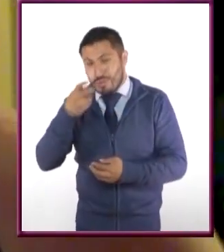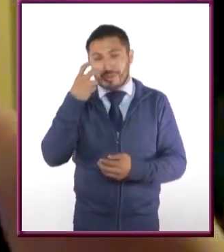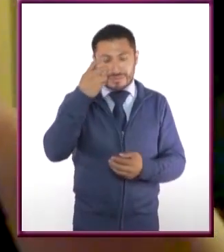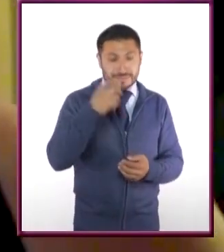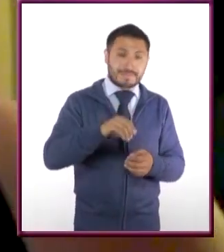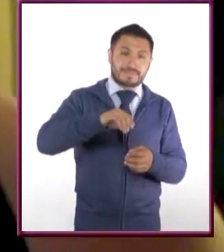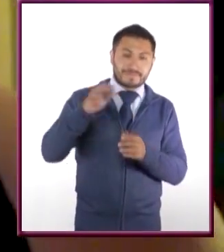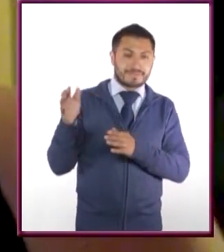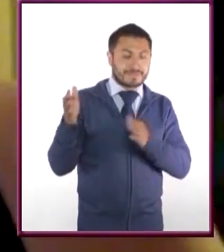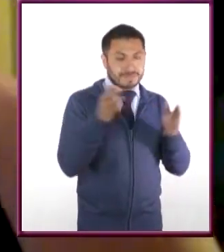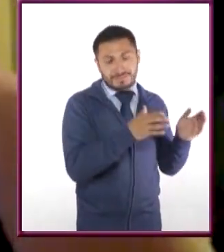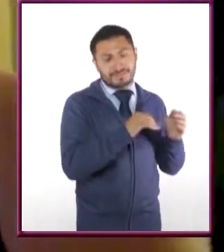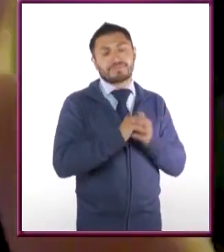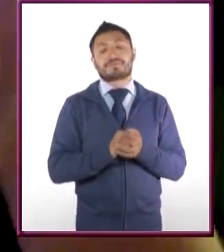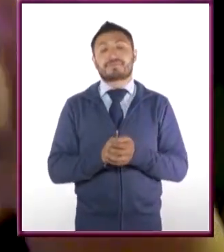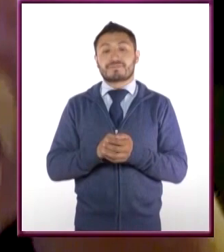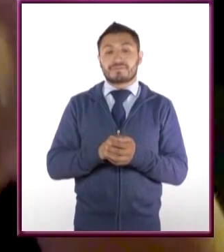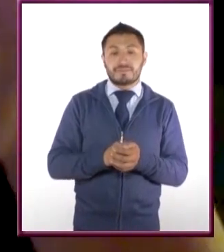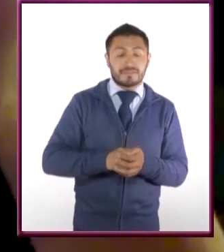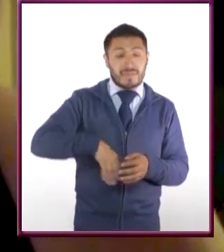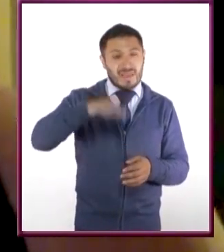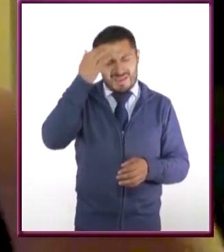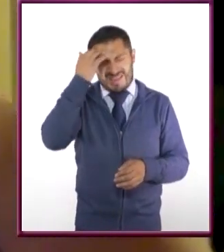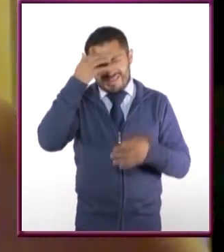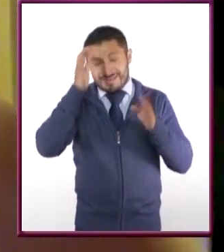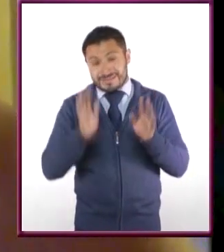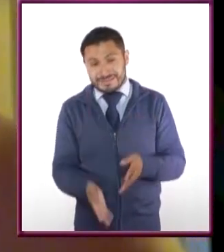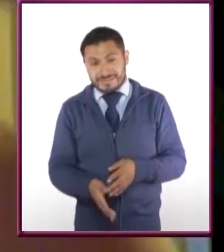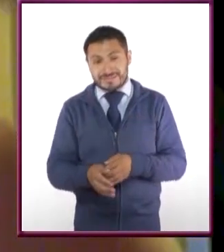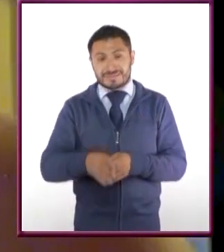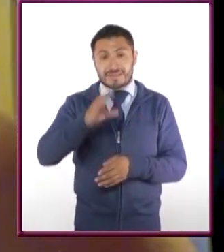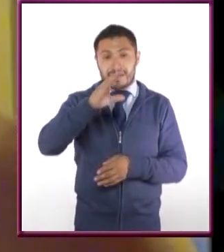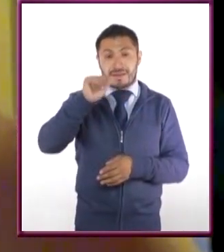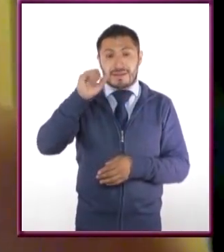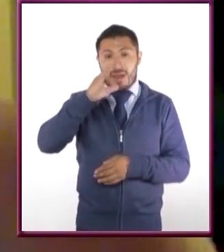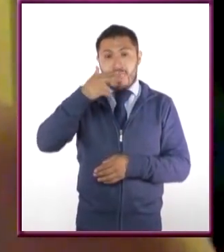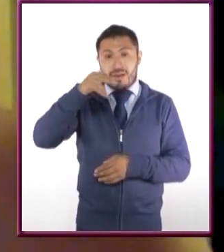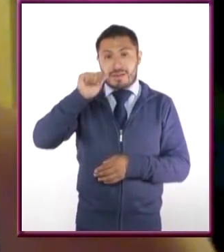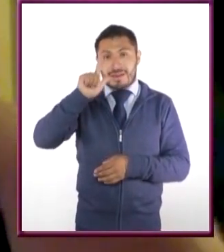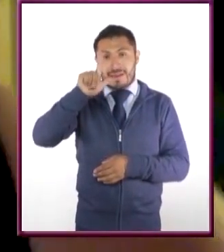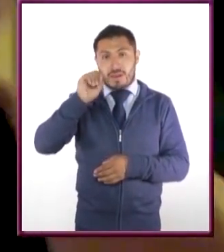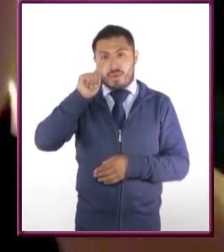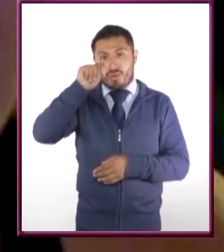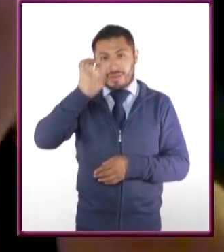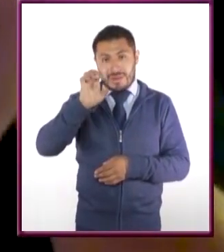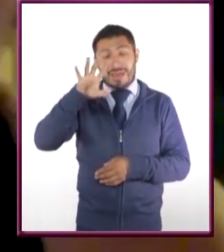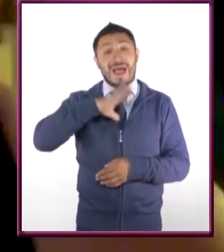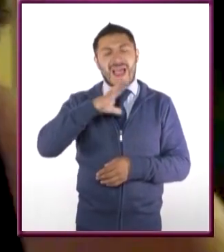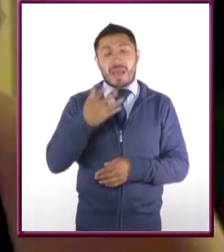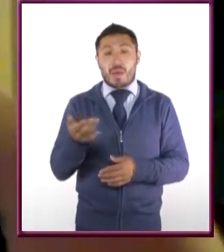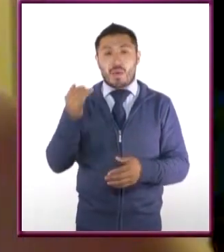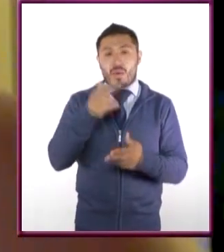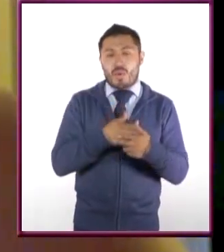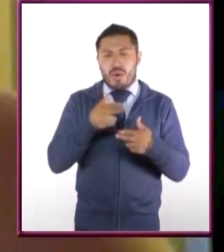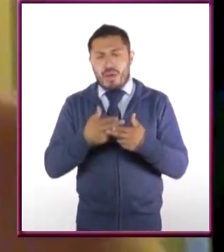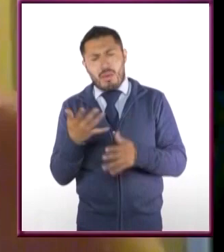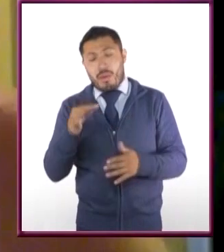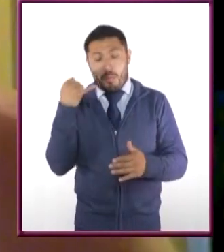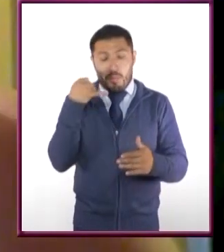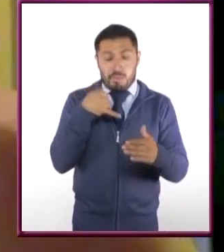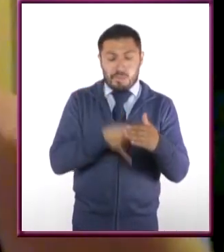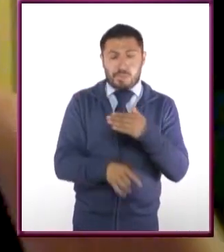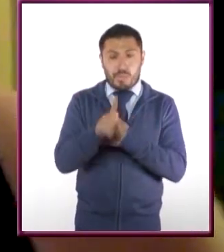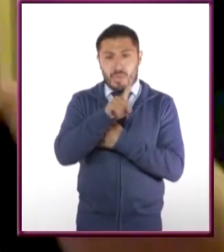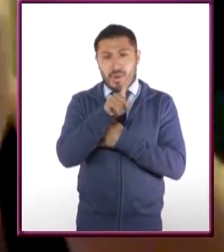La otra que es como la más conocida es el cachalote. Ella llega a profundidades